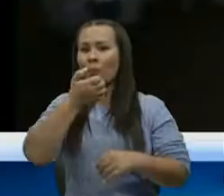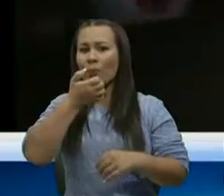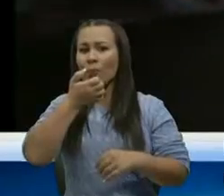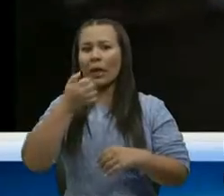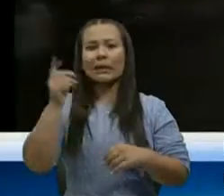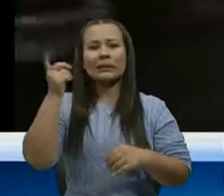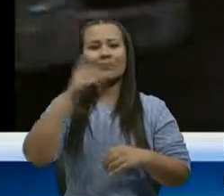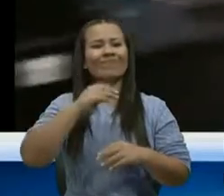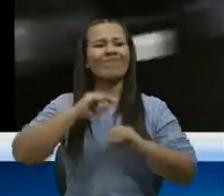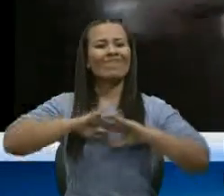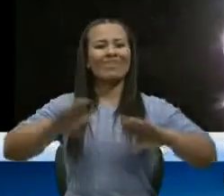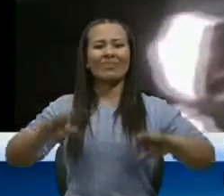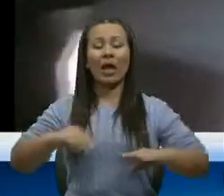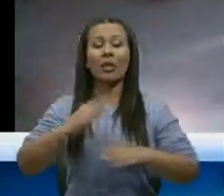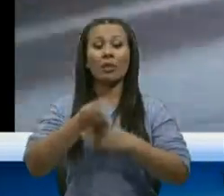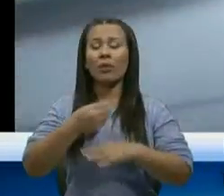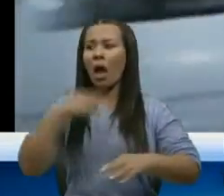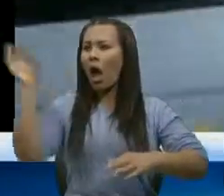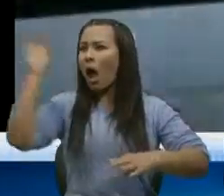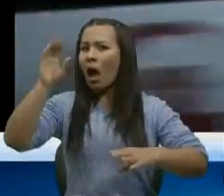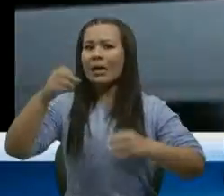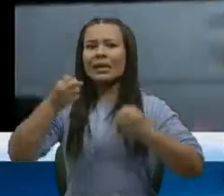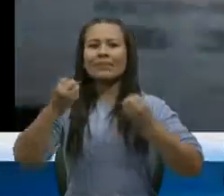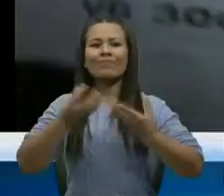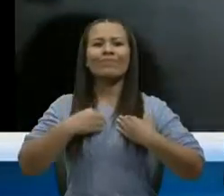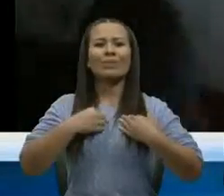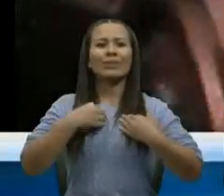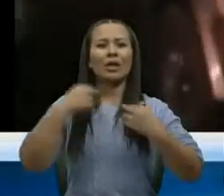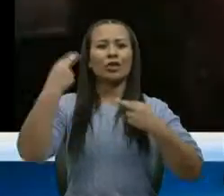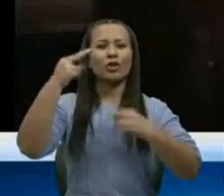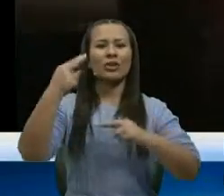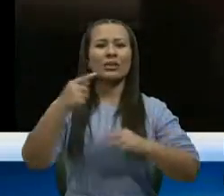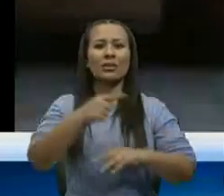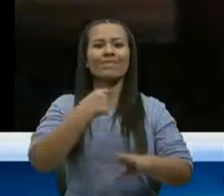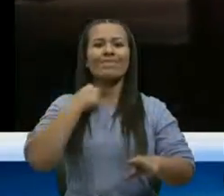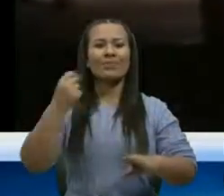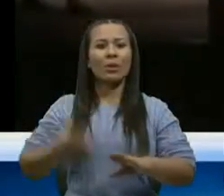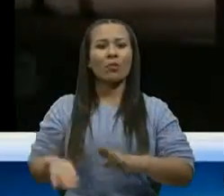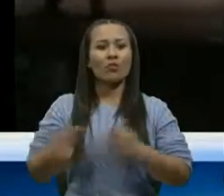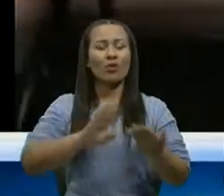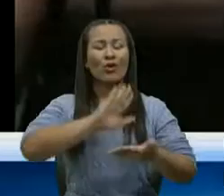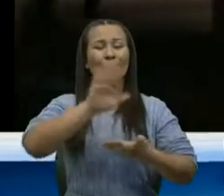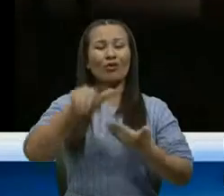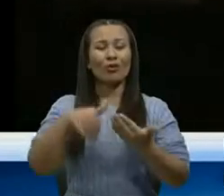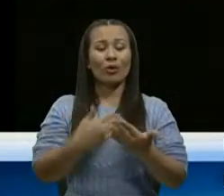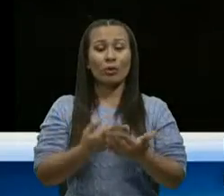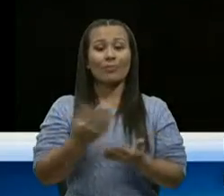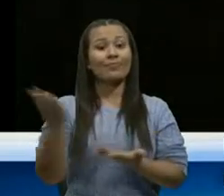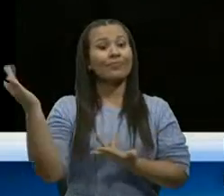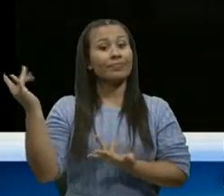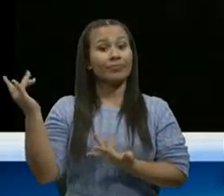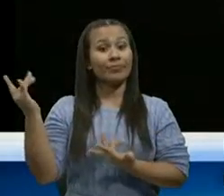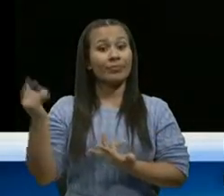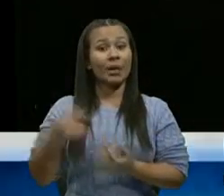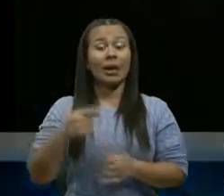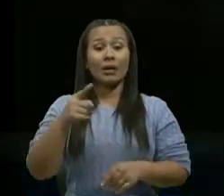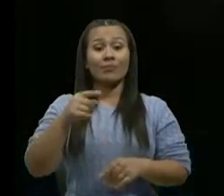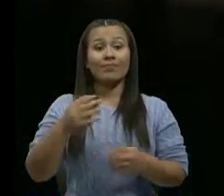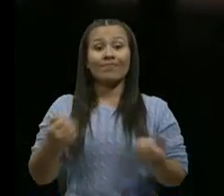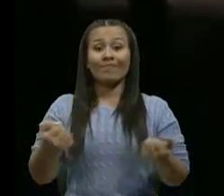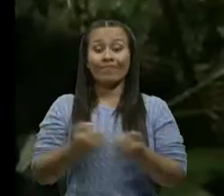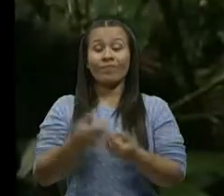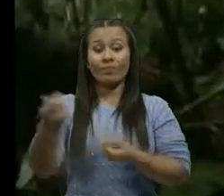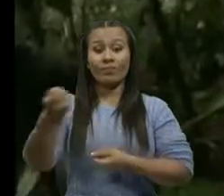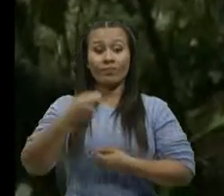control. Horas después se confirmaba el accidente y la noticia de que no existían sobrevivientes. Se espera que la Junta de Accidentes entregue